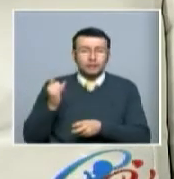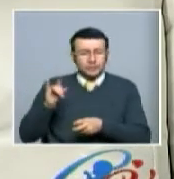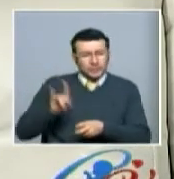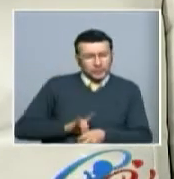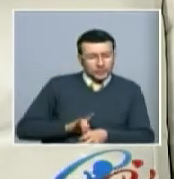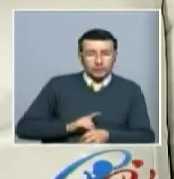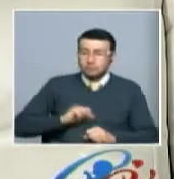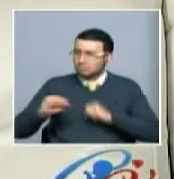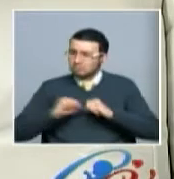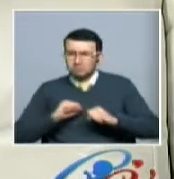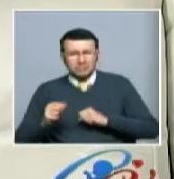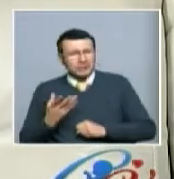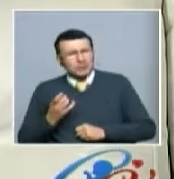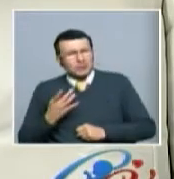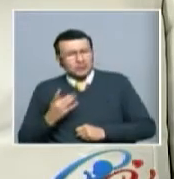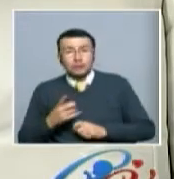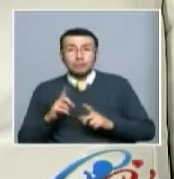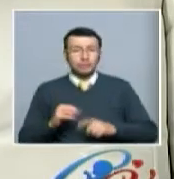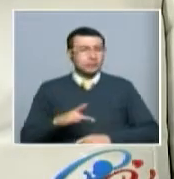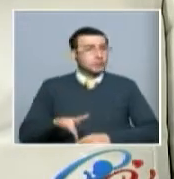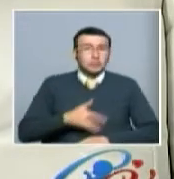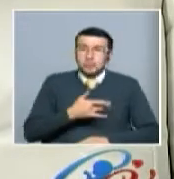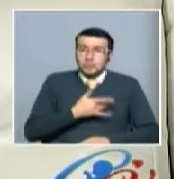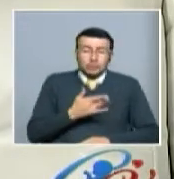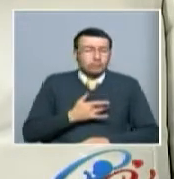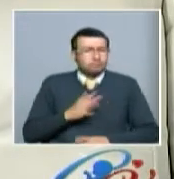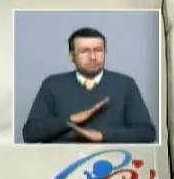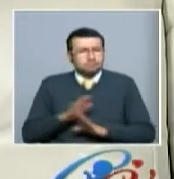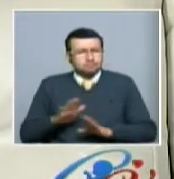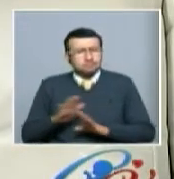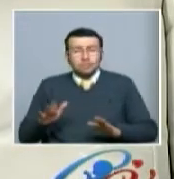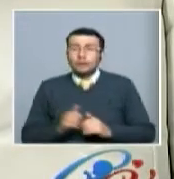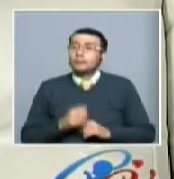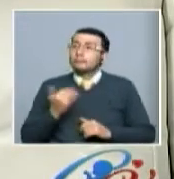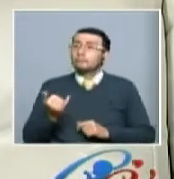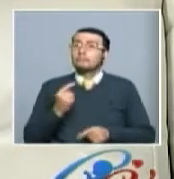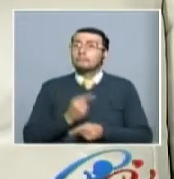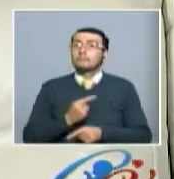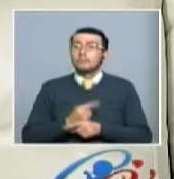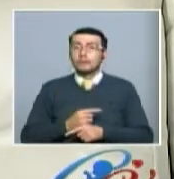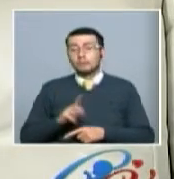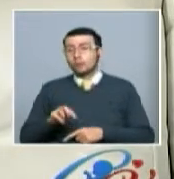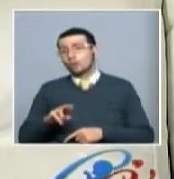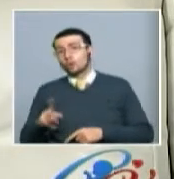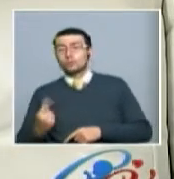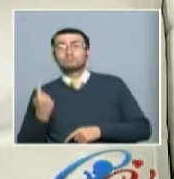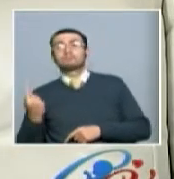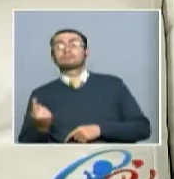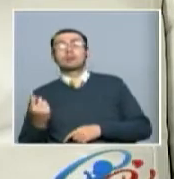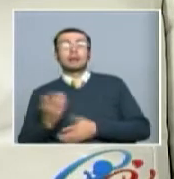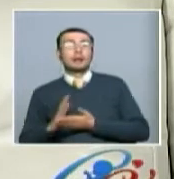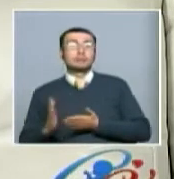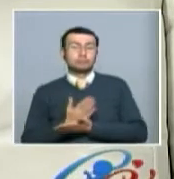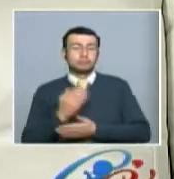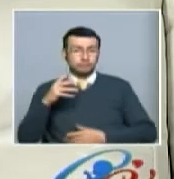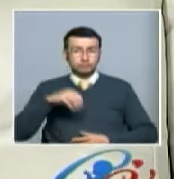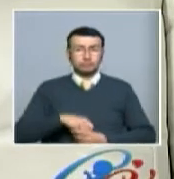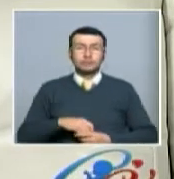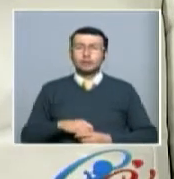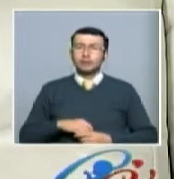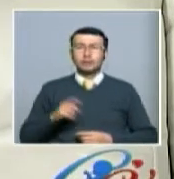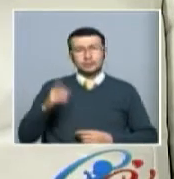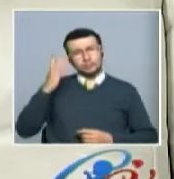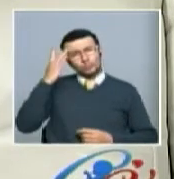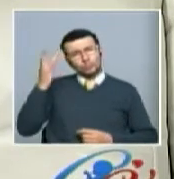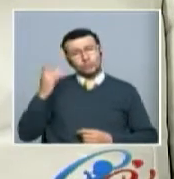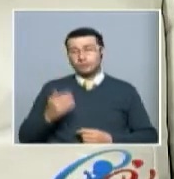de tipo motor y sensitivo, claro, lógicamente, motor sensitivo y aún autónomo, simpático, ¿no? Uh-huh. Porque